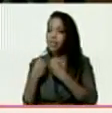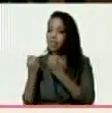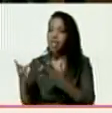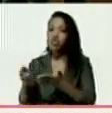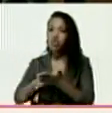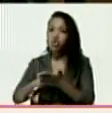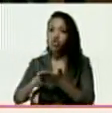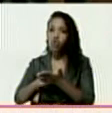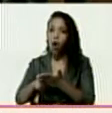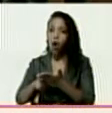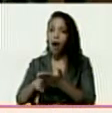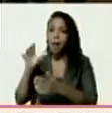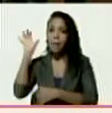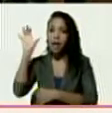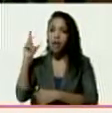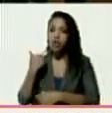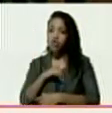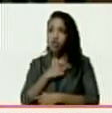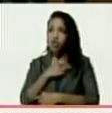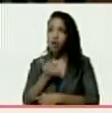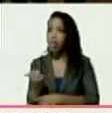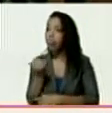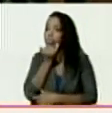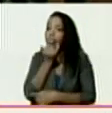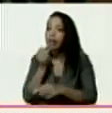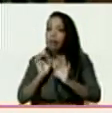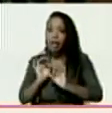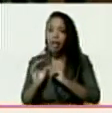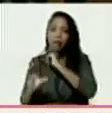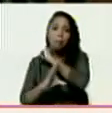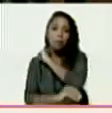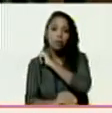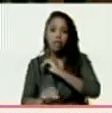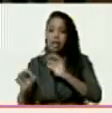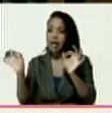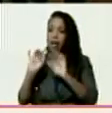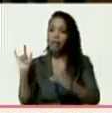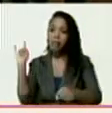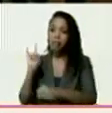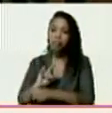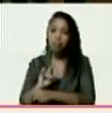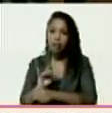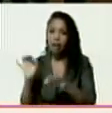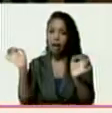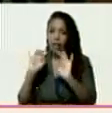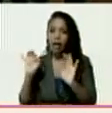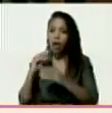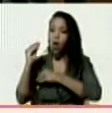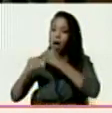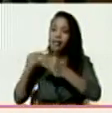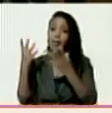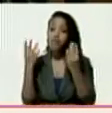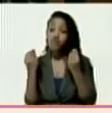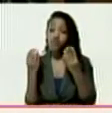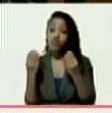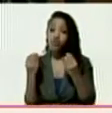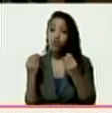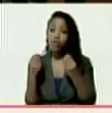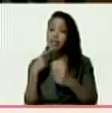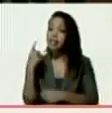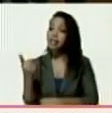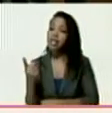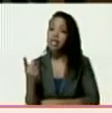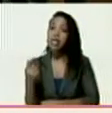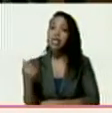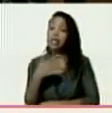Lo que no vamos a cometer es el error, ni la estafa, ni el engaño de lo que hacen muchos decir